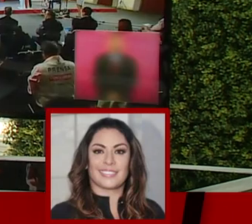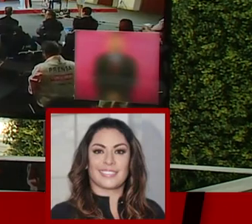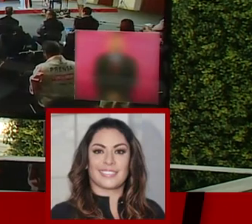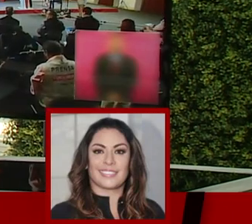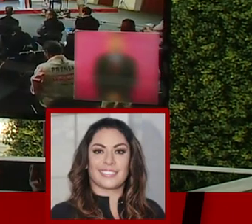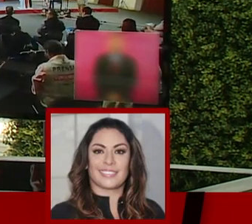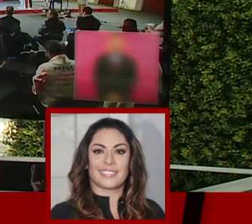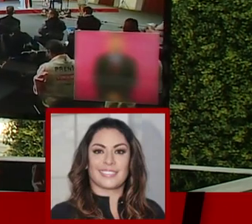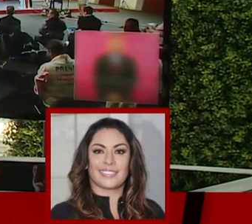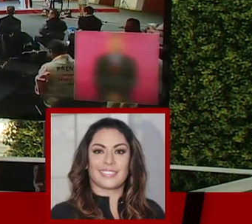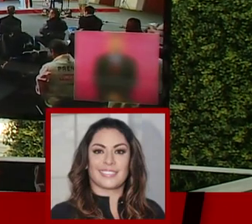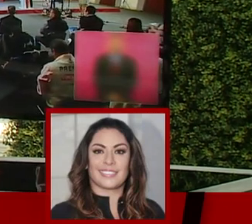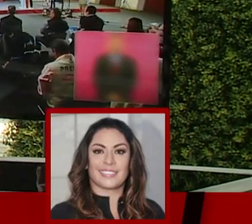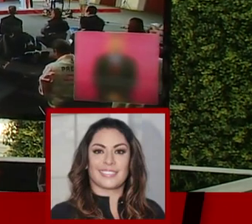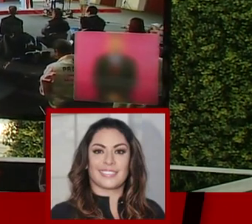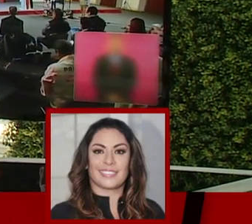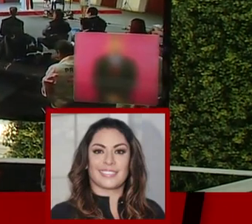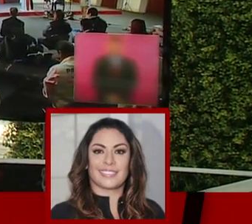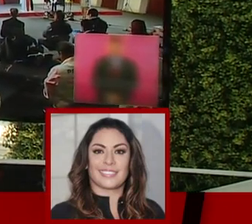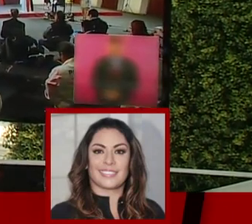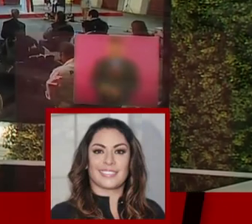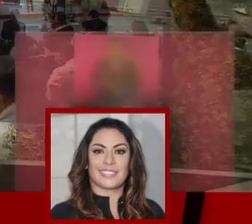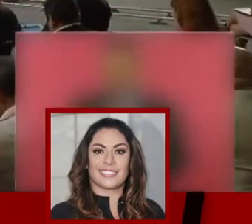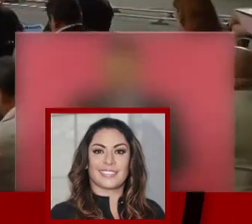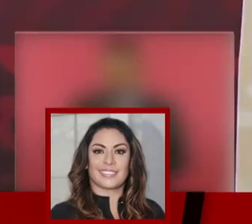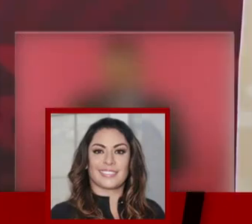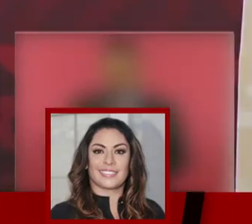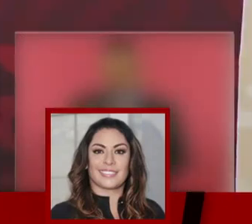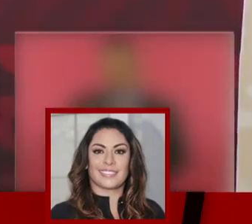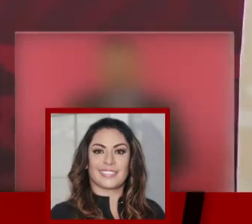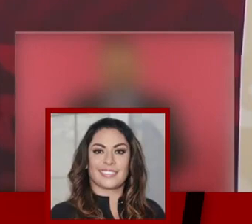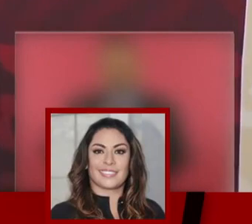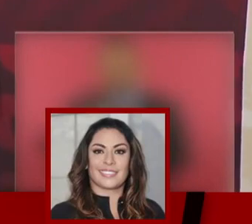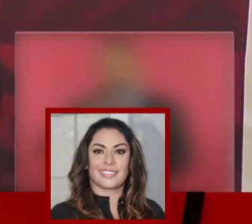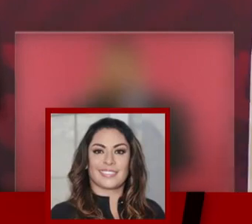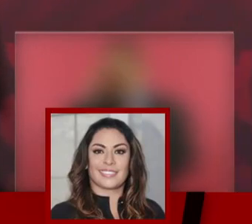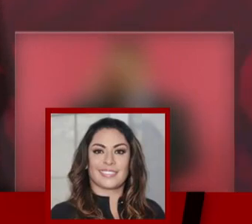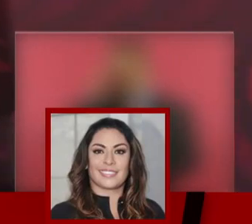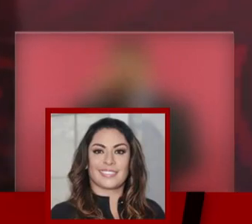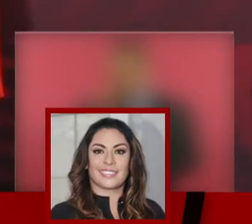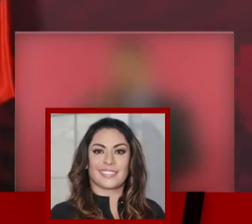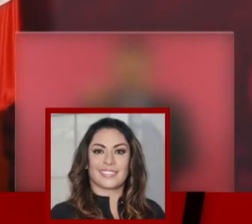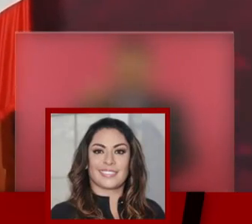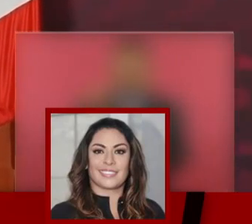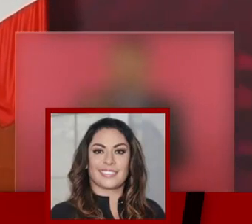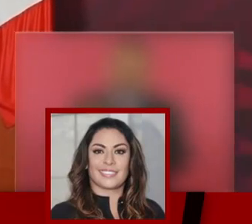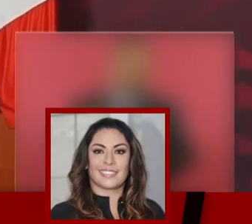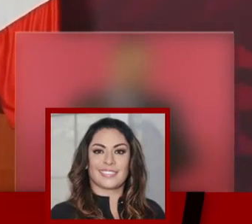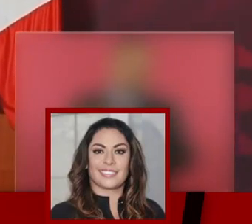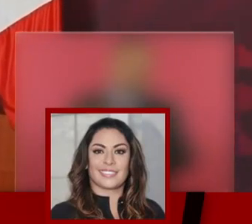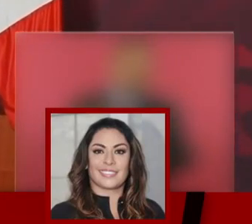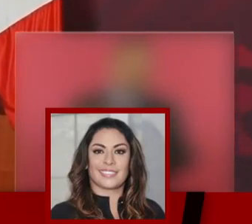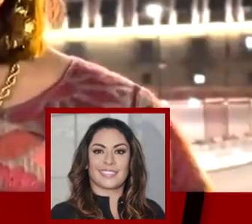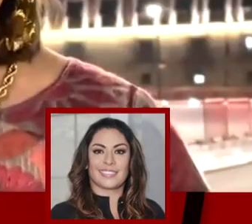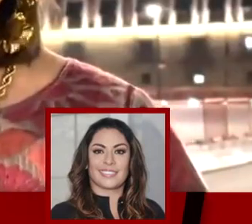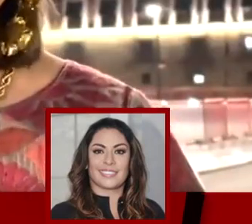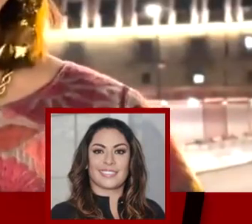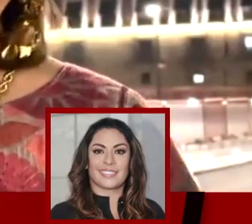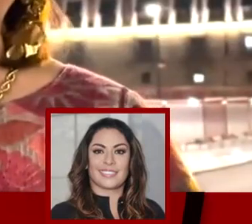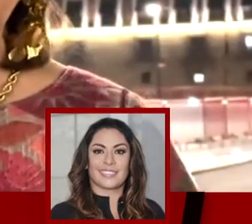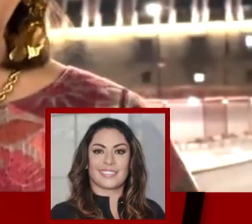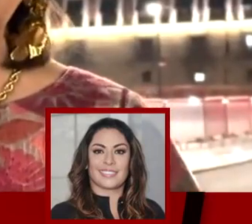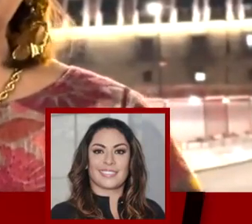acuerdo al protocolo para la atención de la violencia política contra las mujeres, en razón del género especialmente, la